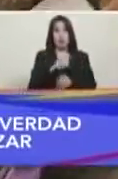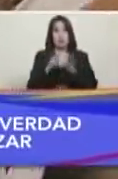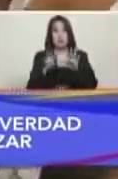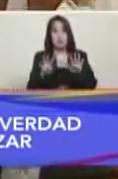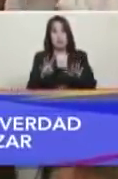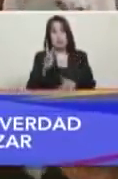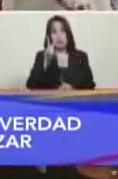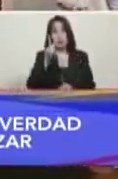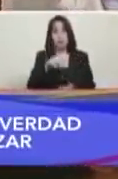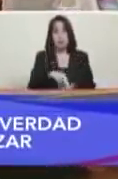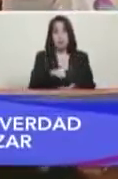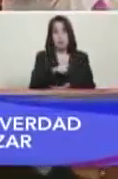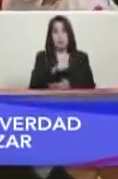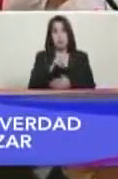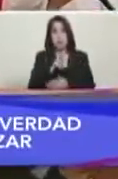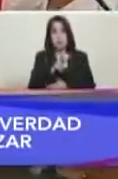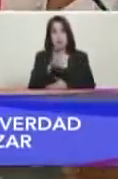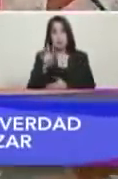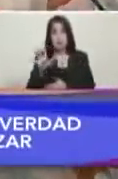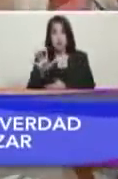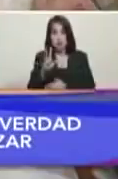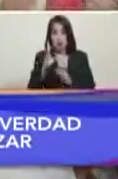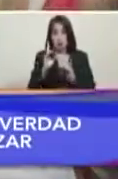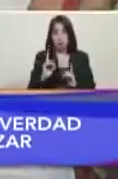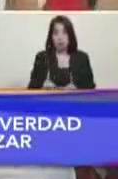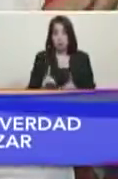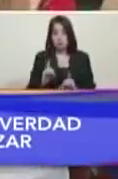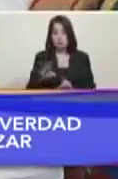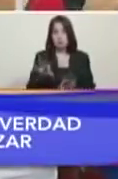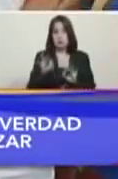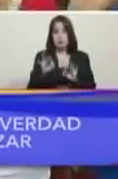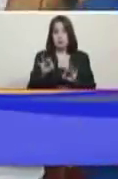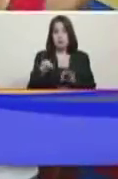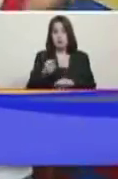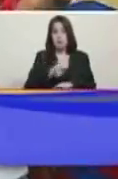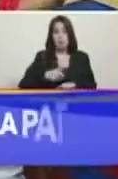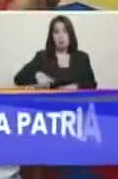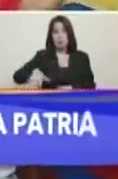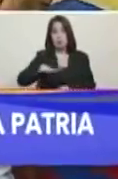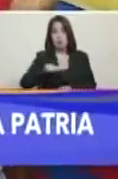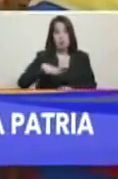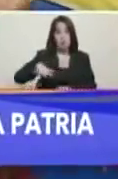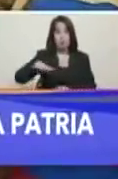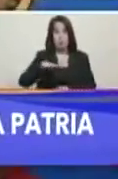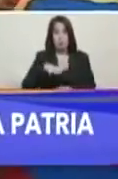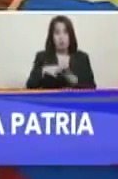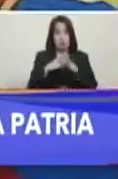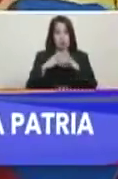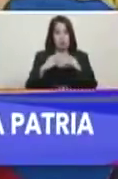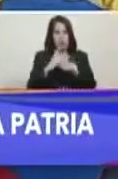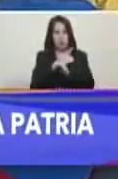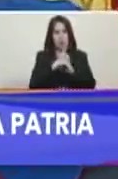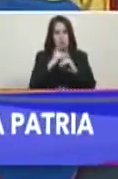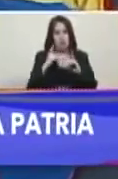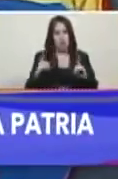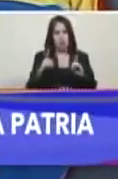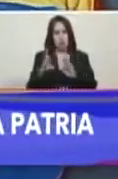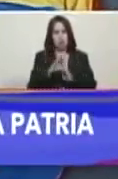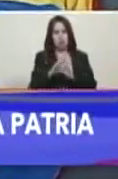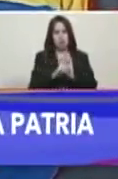2019-2025. Decidido y electo por el pueblo, legítimo, constitucional y democrático.